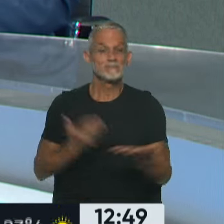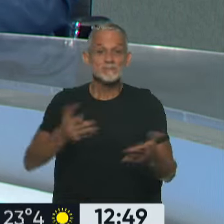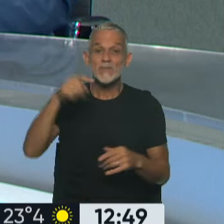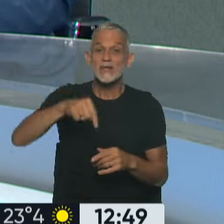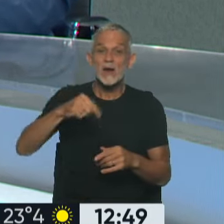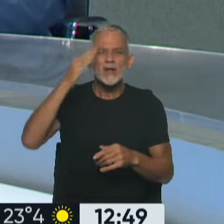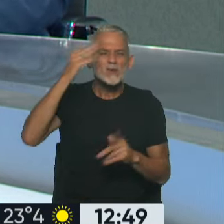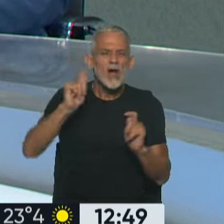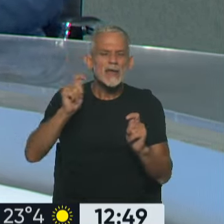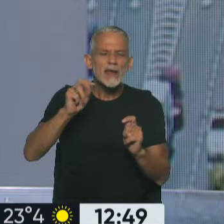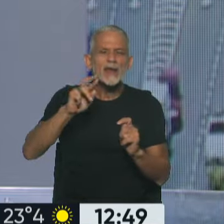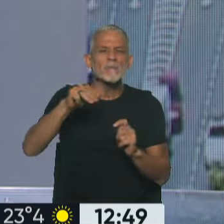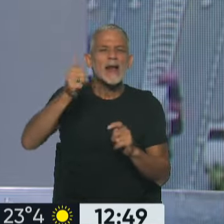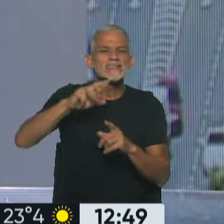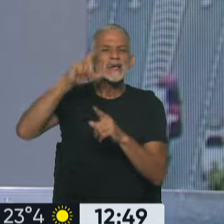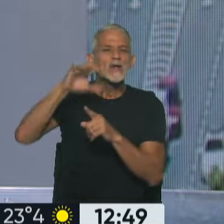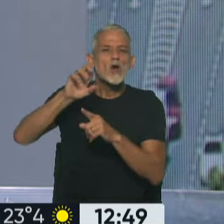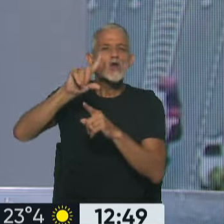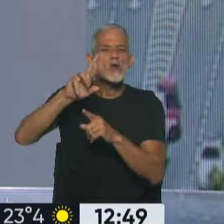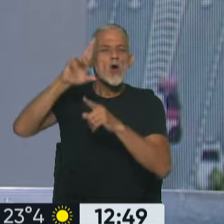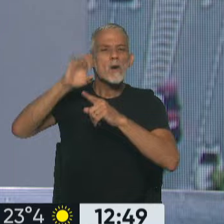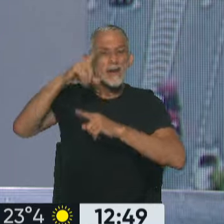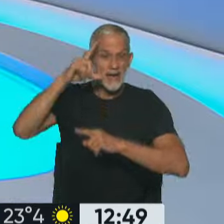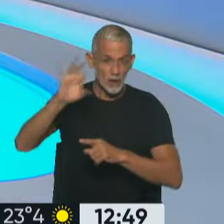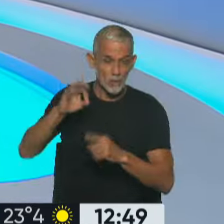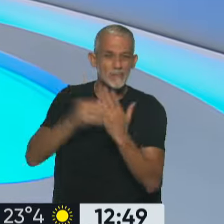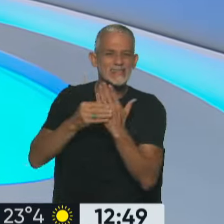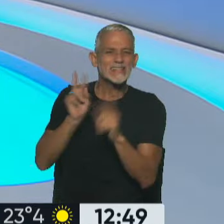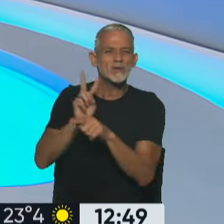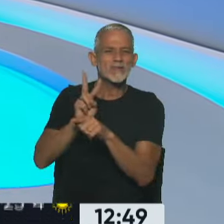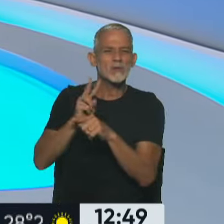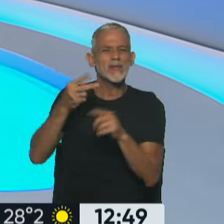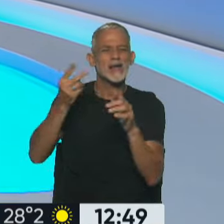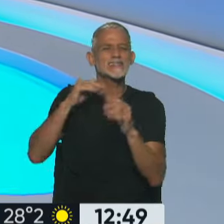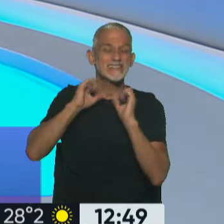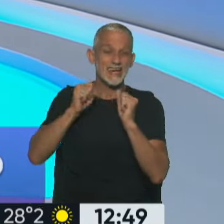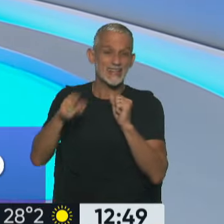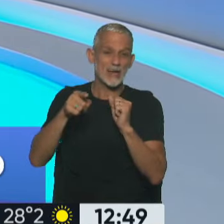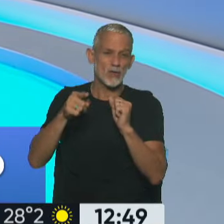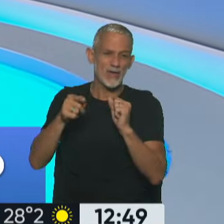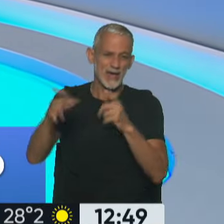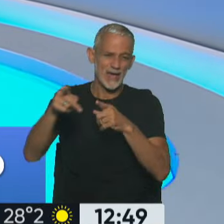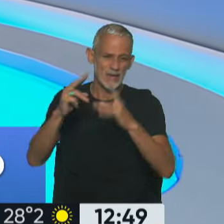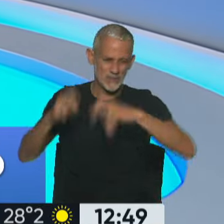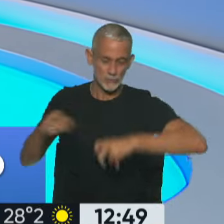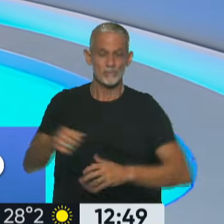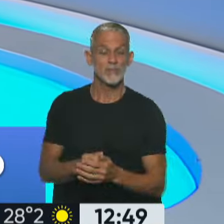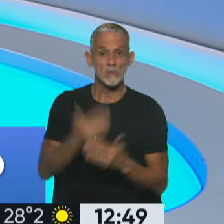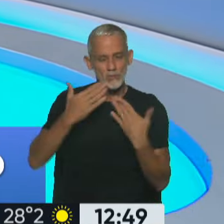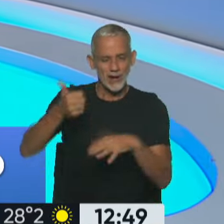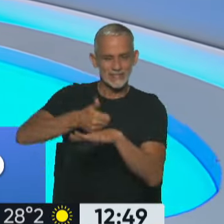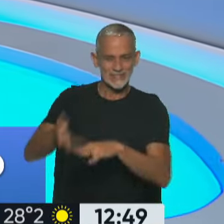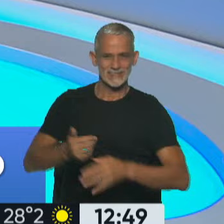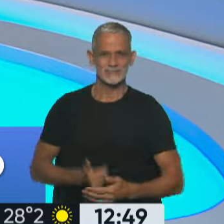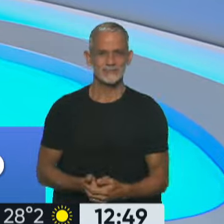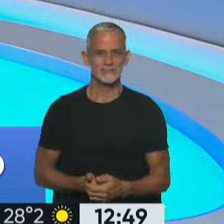estamos saludando a Marcelo Romero, subsecretario de Investigación Judicial del Ministerio de Seguridad. ¿Cómo le va, doctor? ¿Qué tal? Buenos días. Gracias por venir. A ustedes, un placer